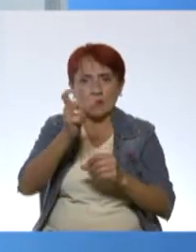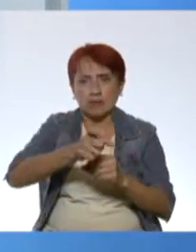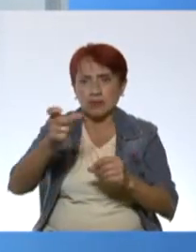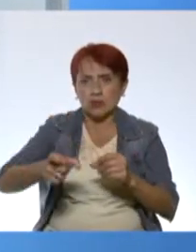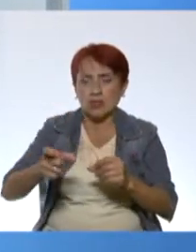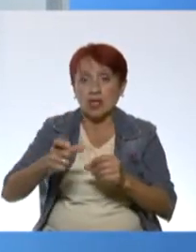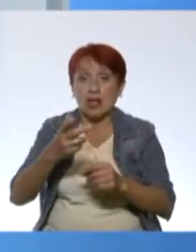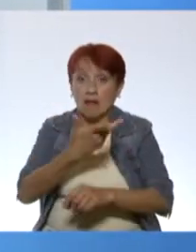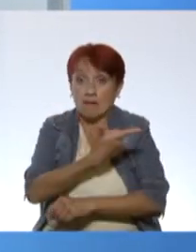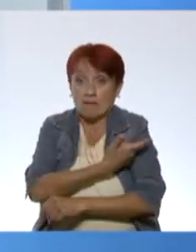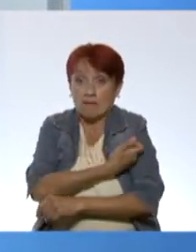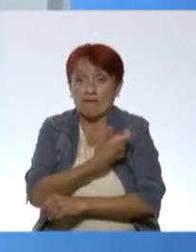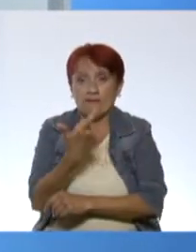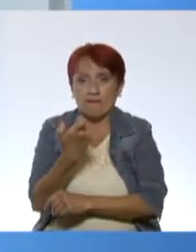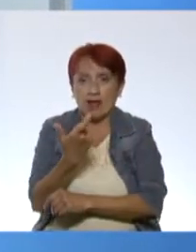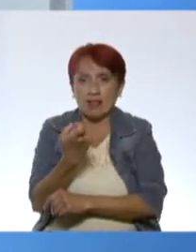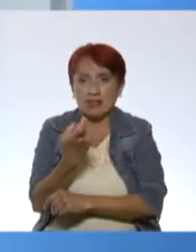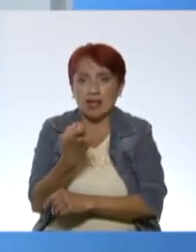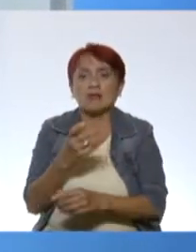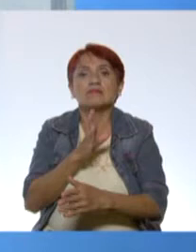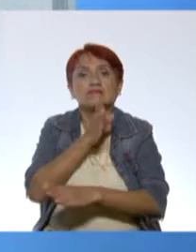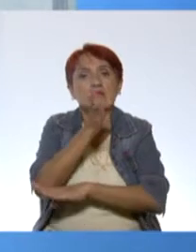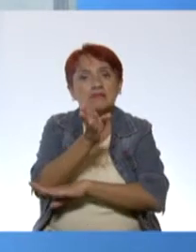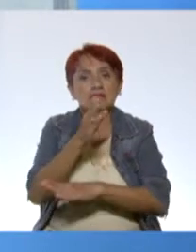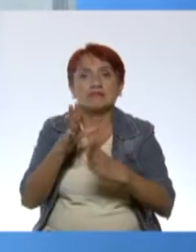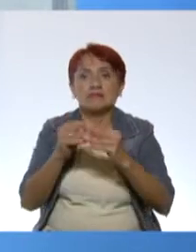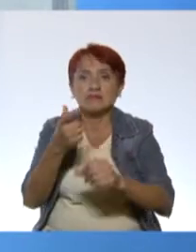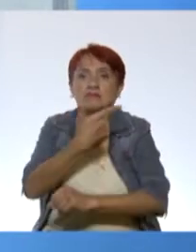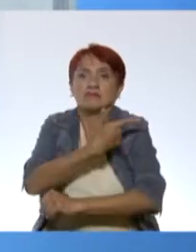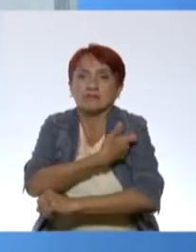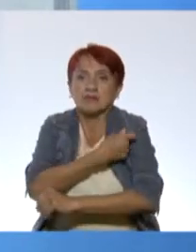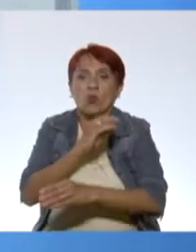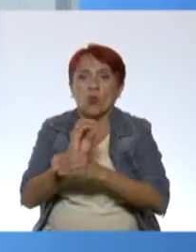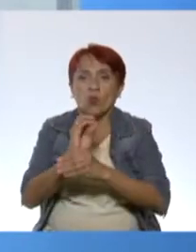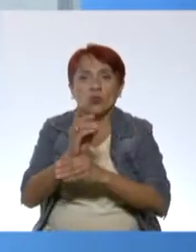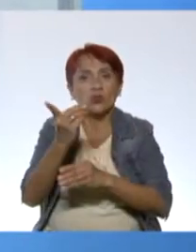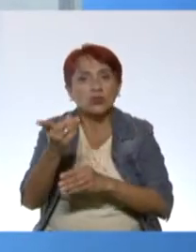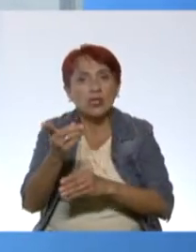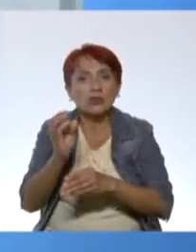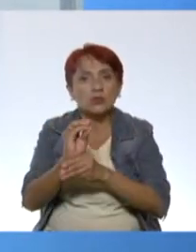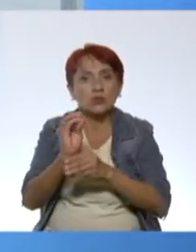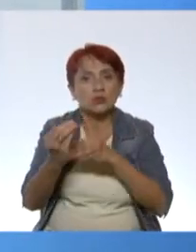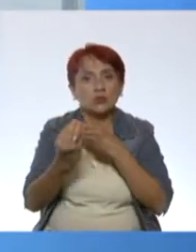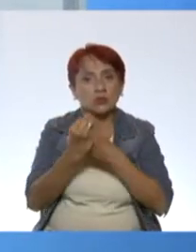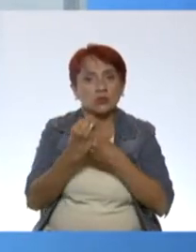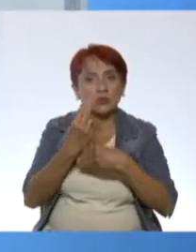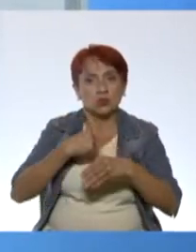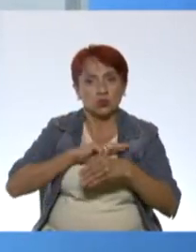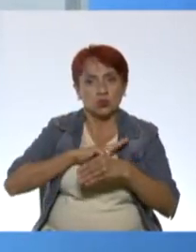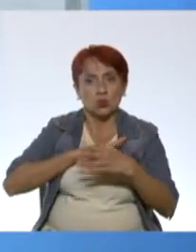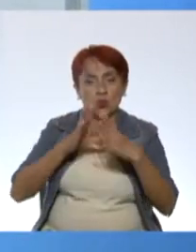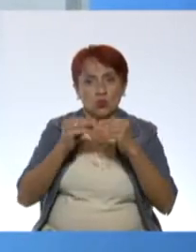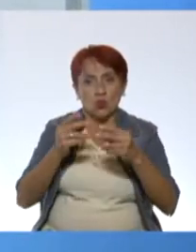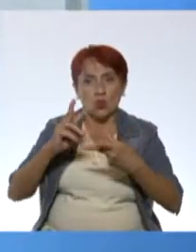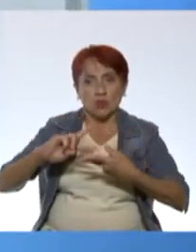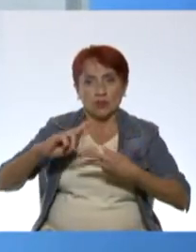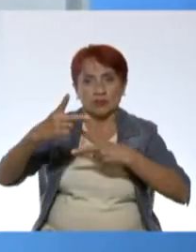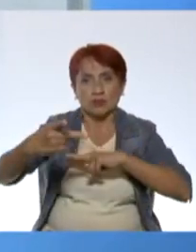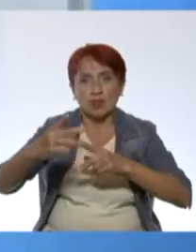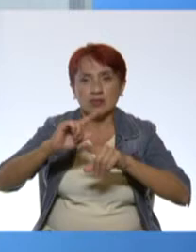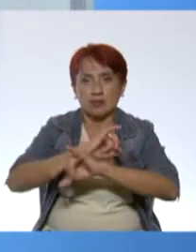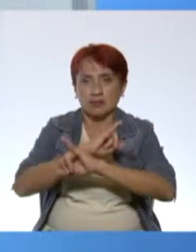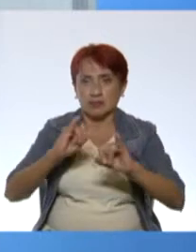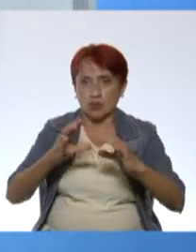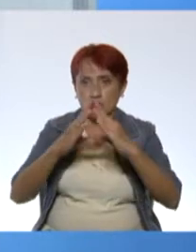sido vacunado, por favor vaya y se vacuna, porque cuidarse ustedes es cuidarnos a nosotros y viceversa. Muchachos, ya